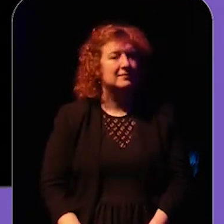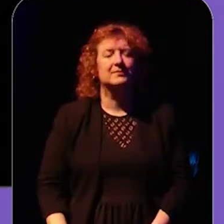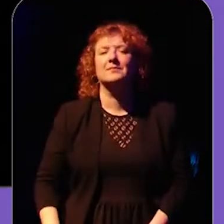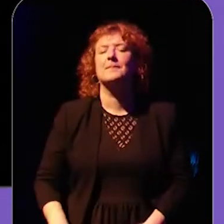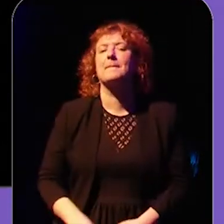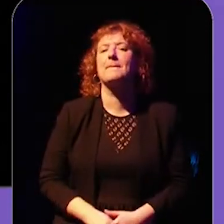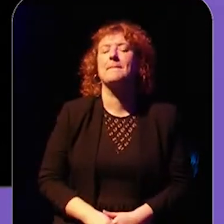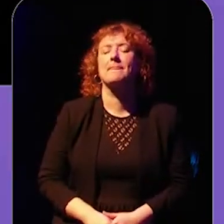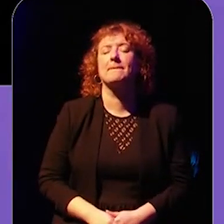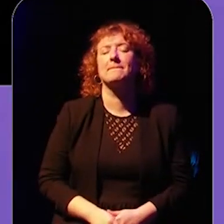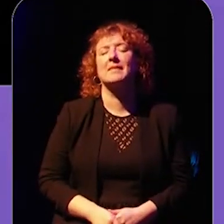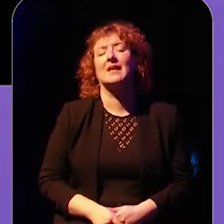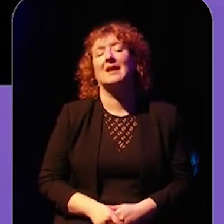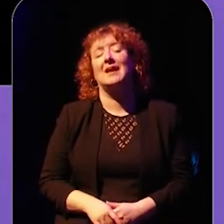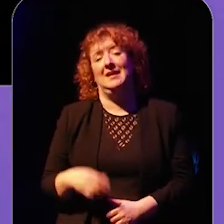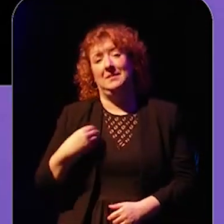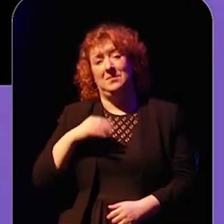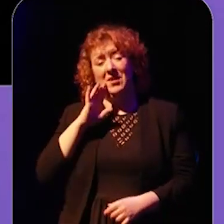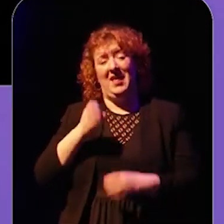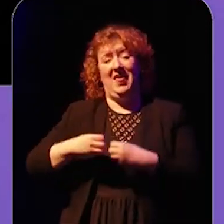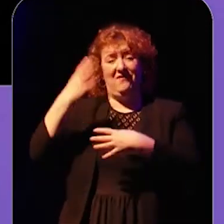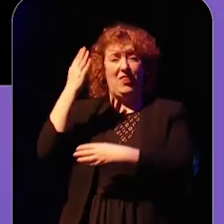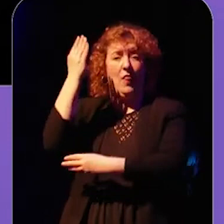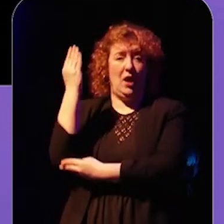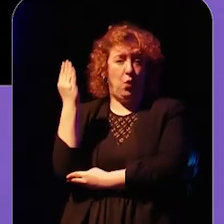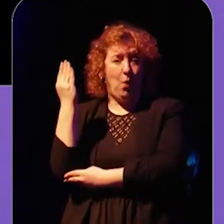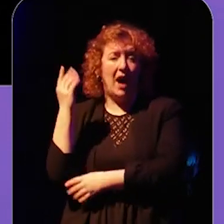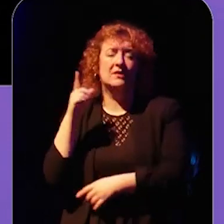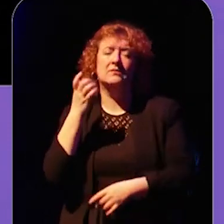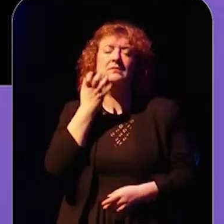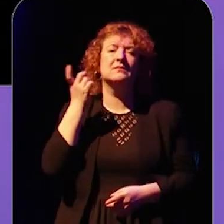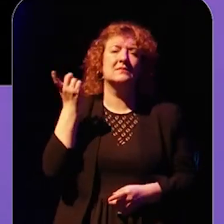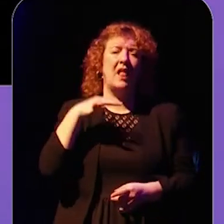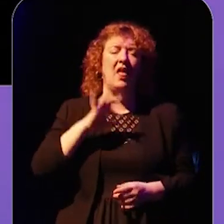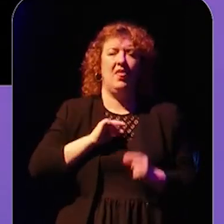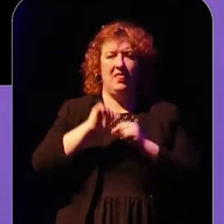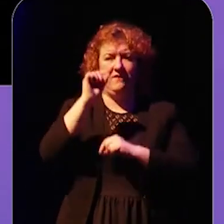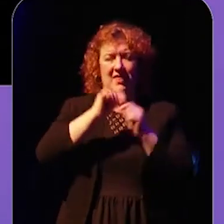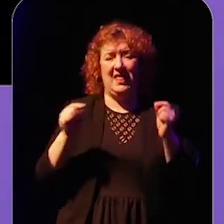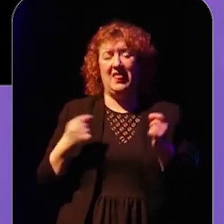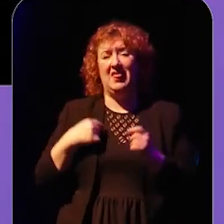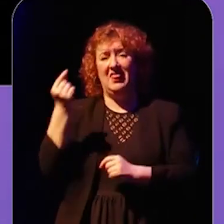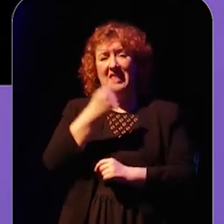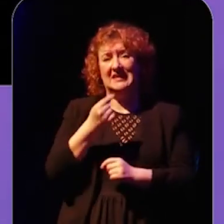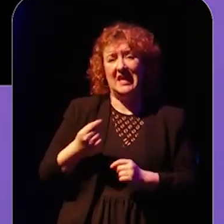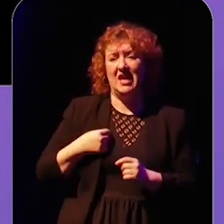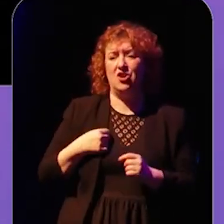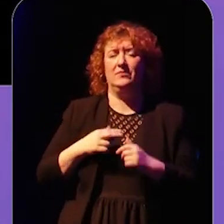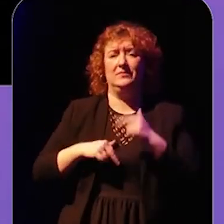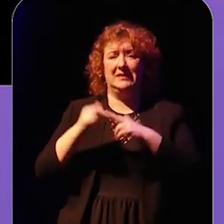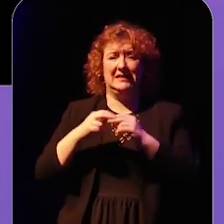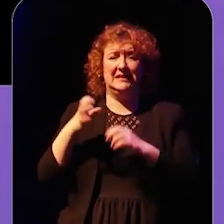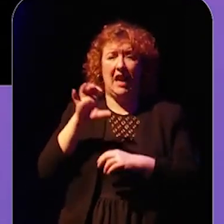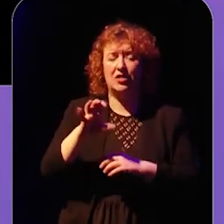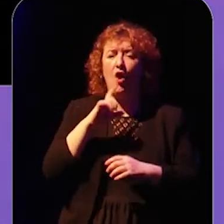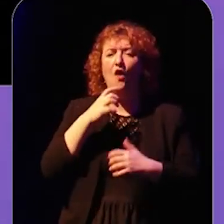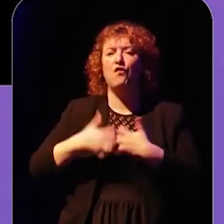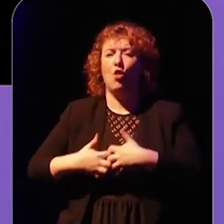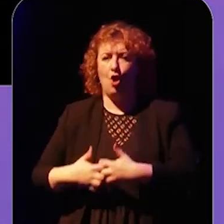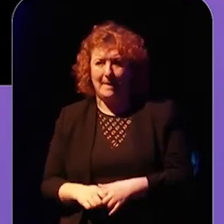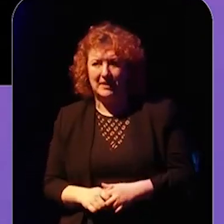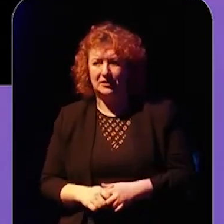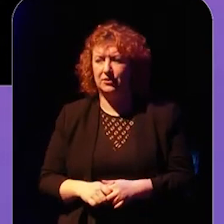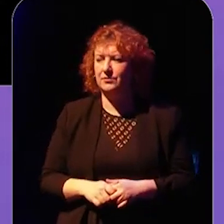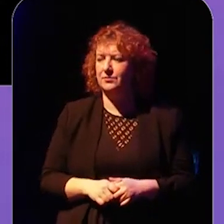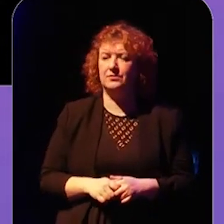En el Burj Khalifa, ¿qué hicimos? Al final, un proyecto como este consta de 3 partes: la parte de diseño, la parte de instalación y la parte de puesta en funcionamiento.